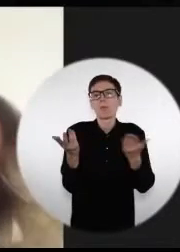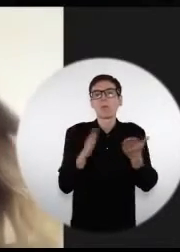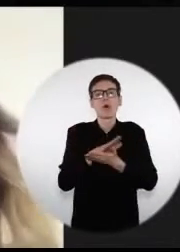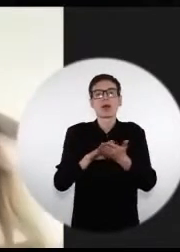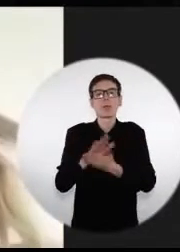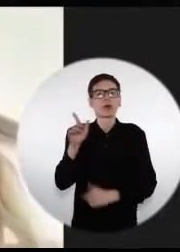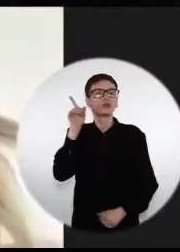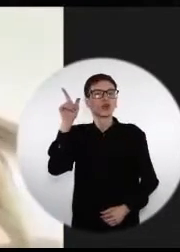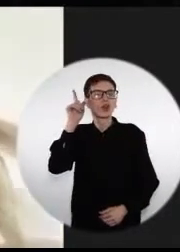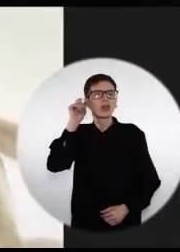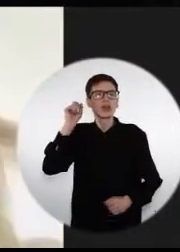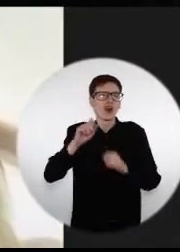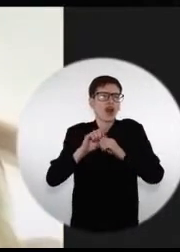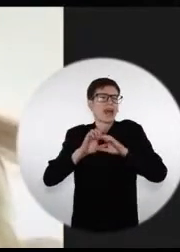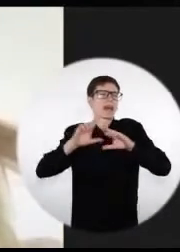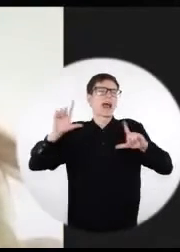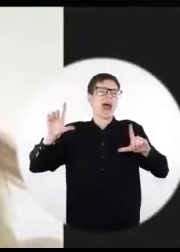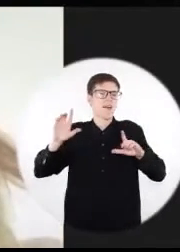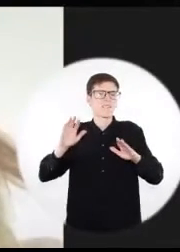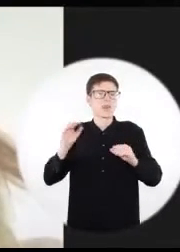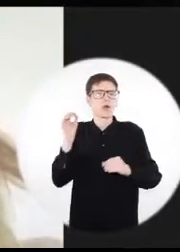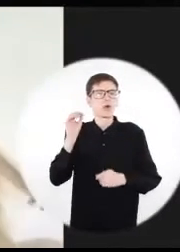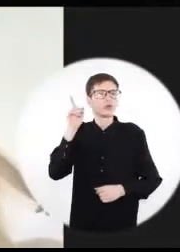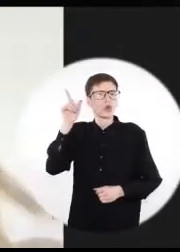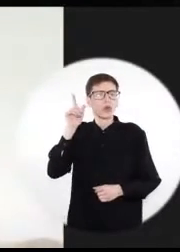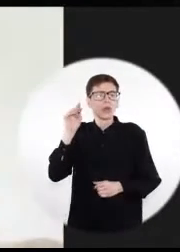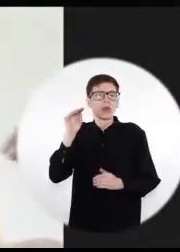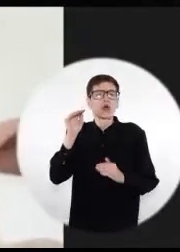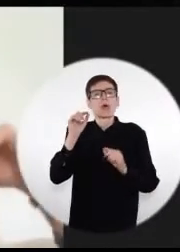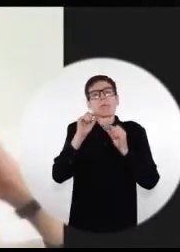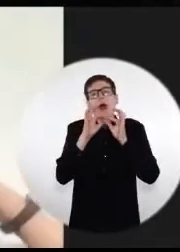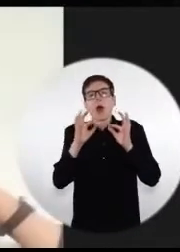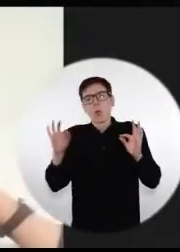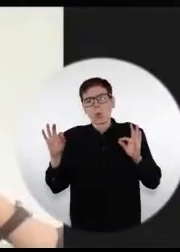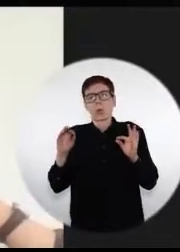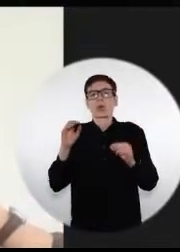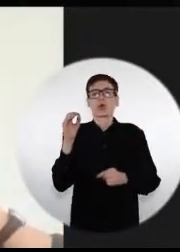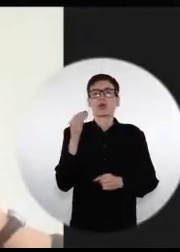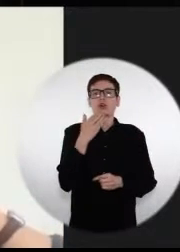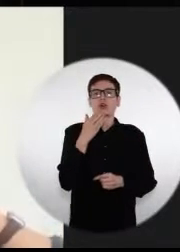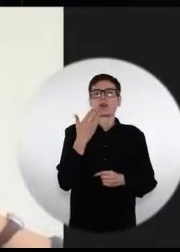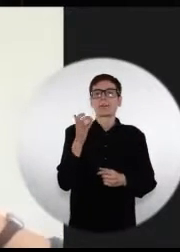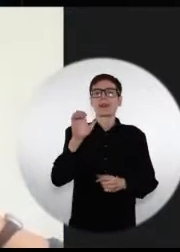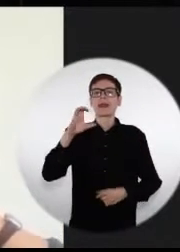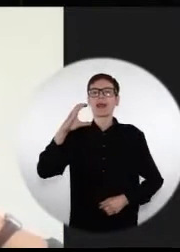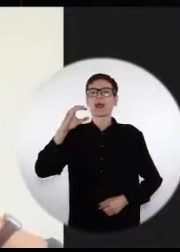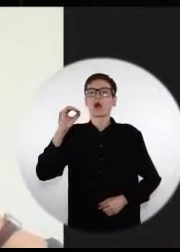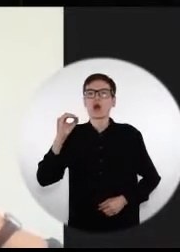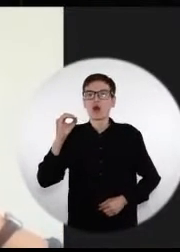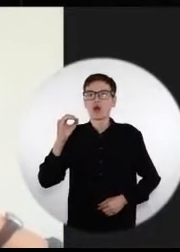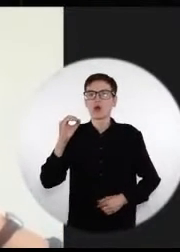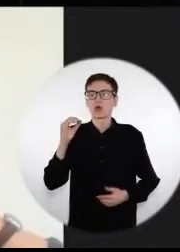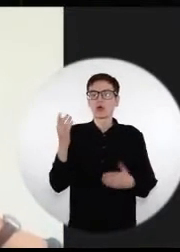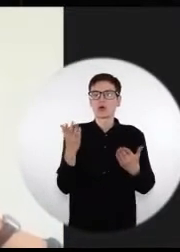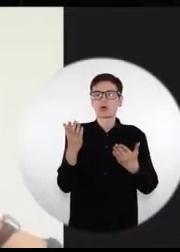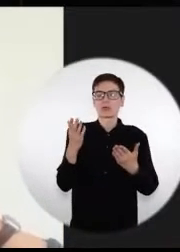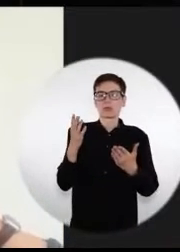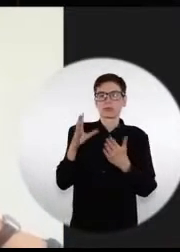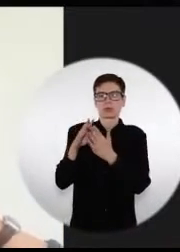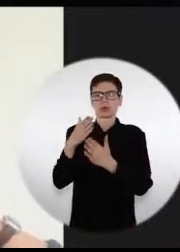debo tratar de simplificar por ejemplo los sonidos graves los sonidos agudos